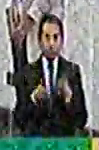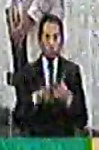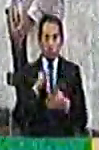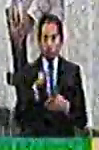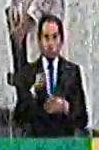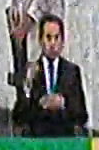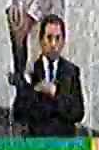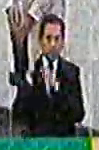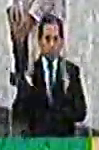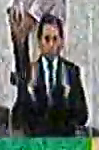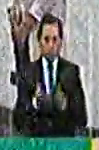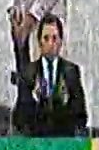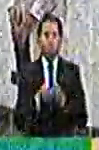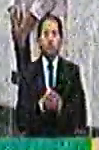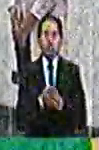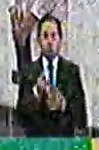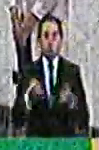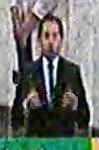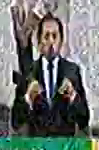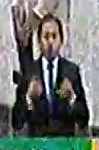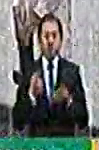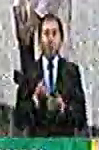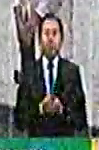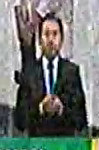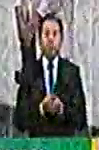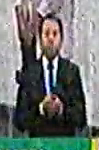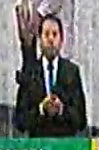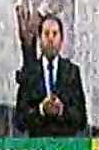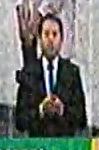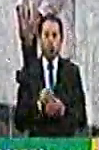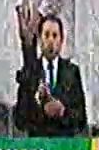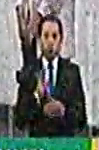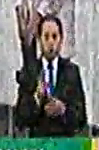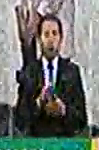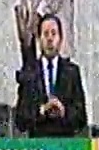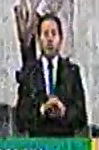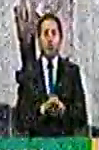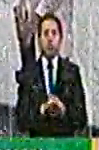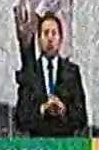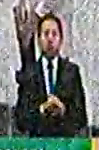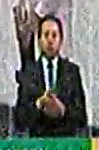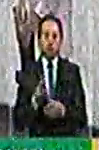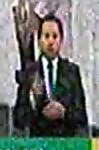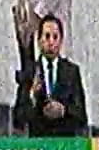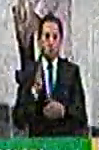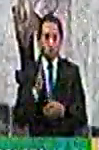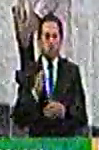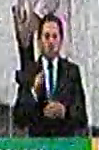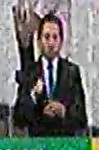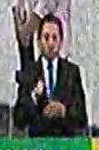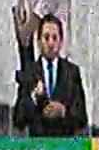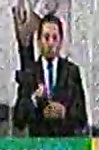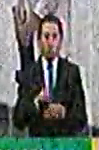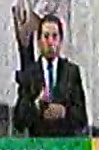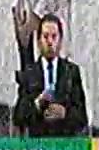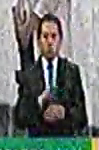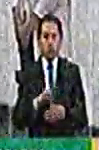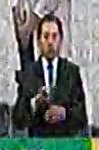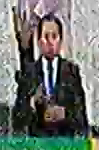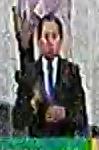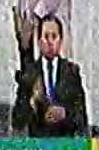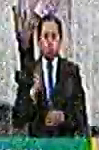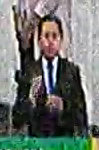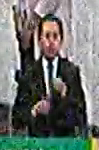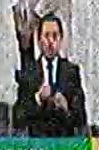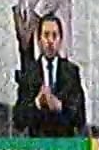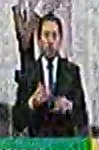eres cruceña y porque eres joven. Eres la segunda persona en 194